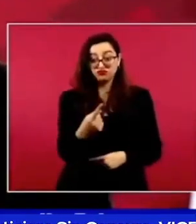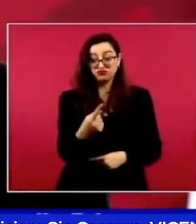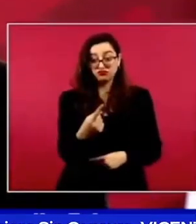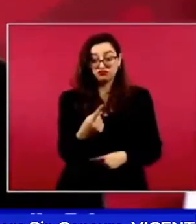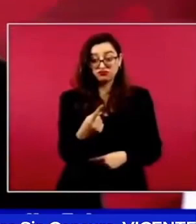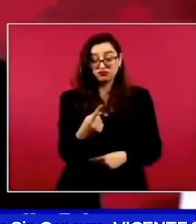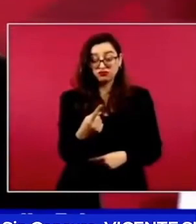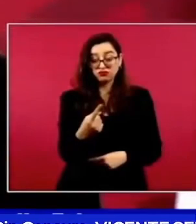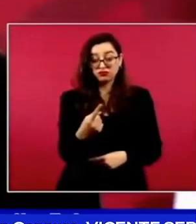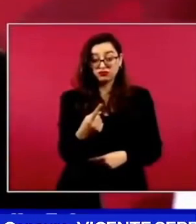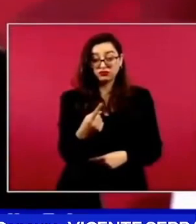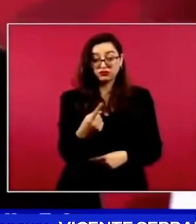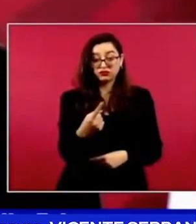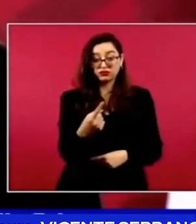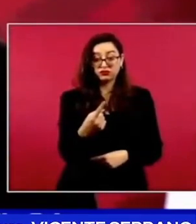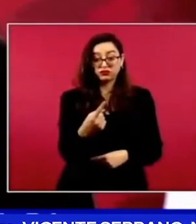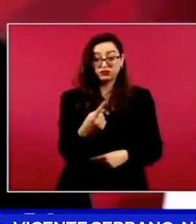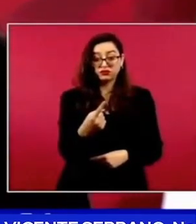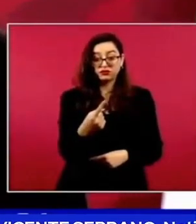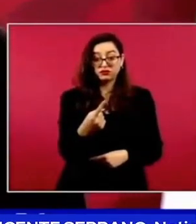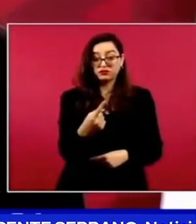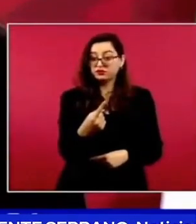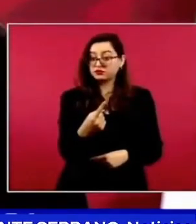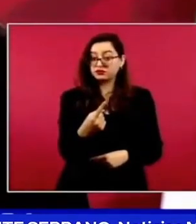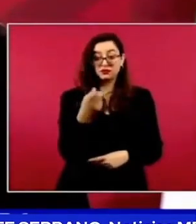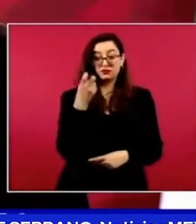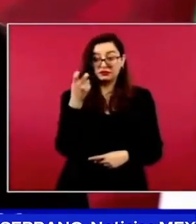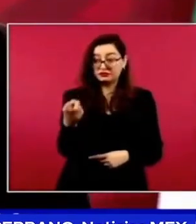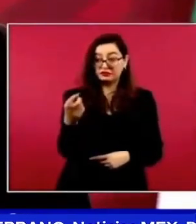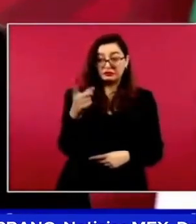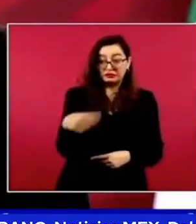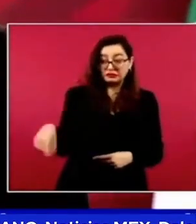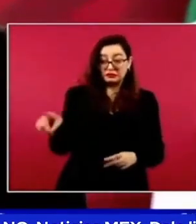que, además de una vileza,